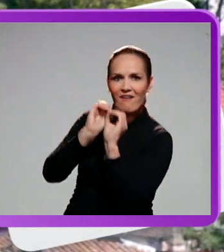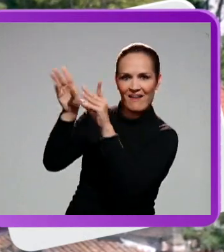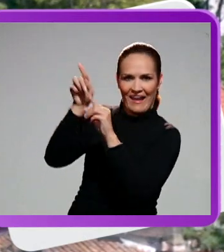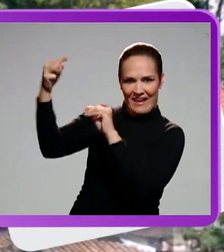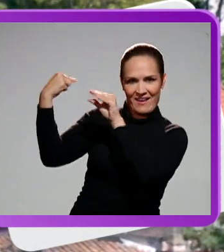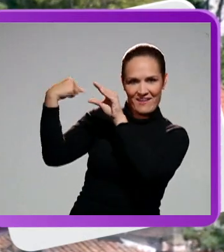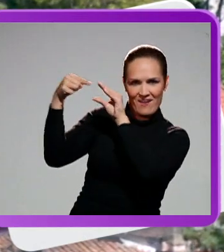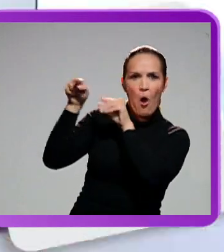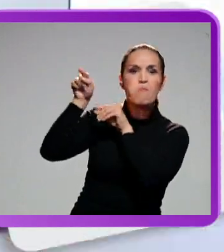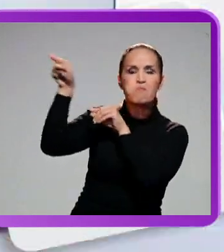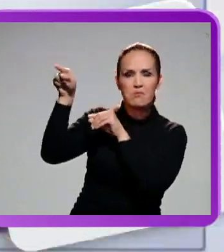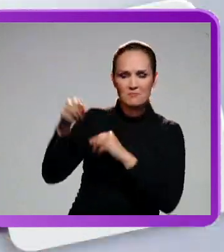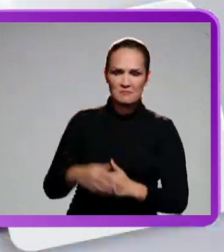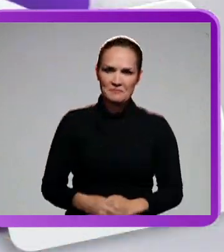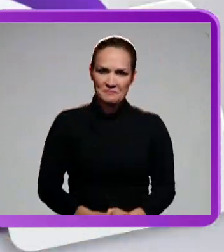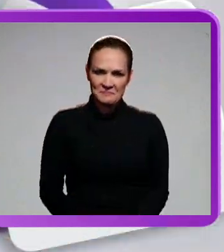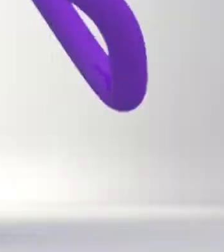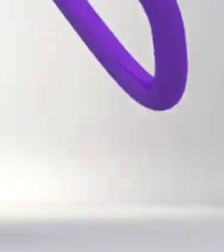Actualmente está saliendo al aire.